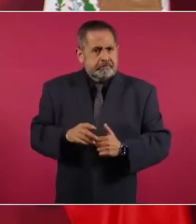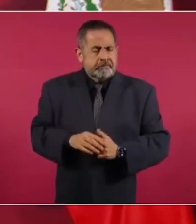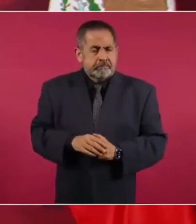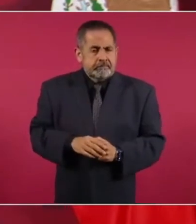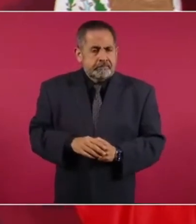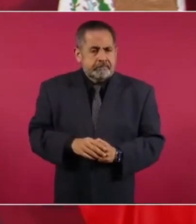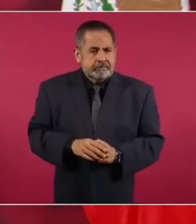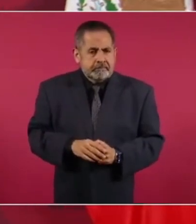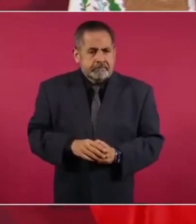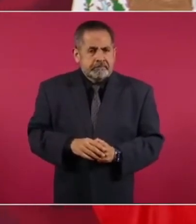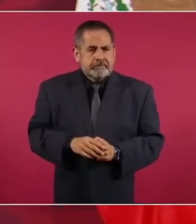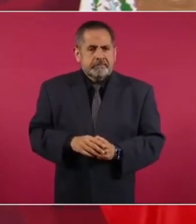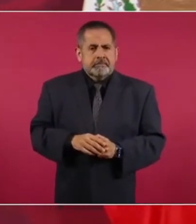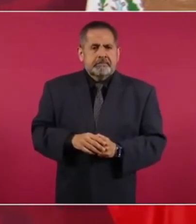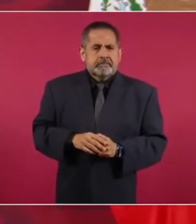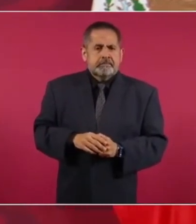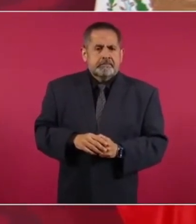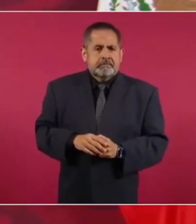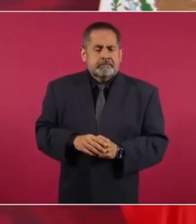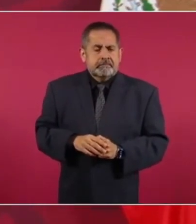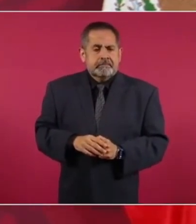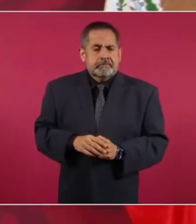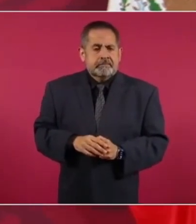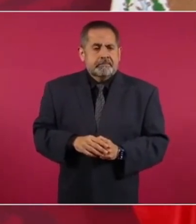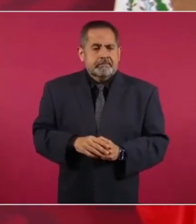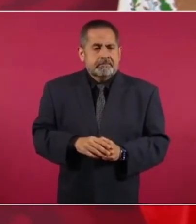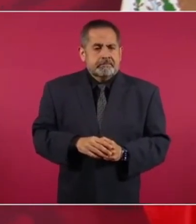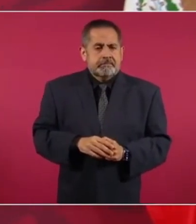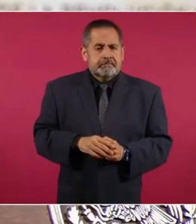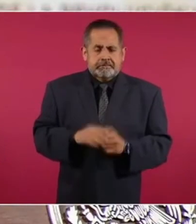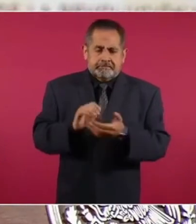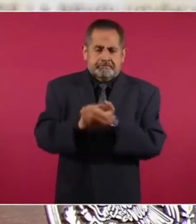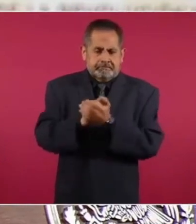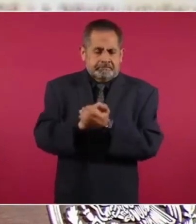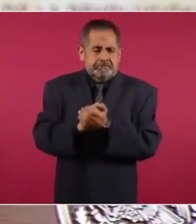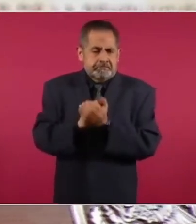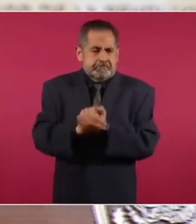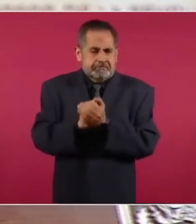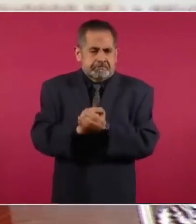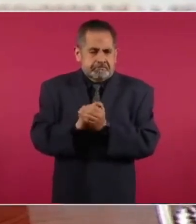Se pusieron a rifar